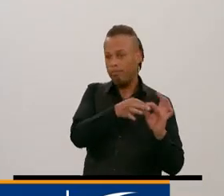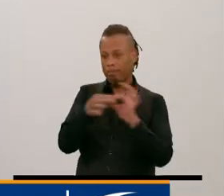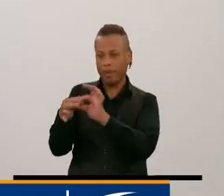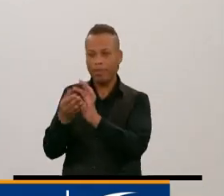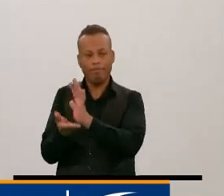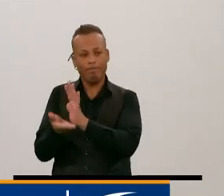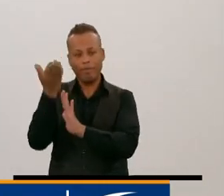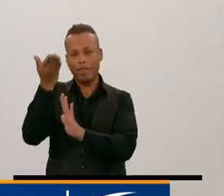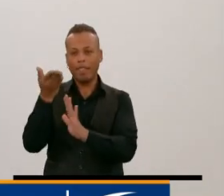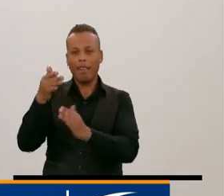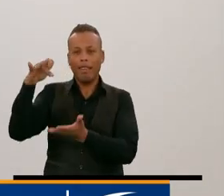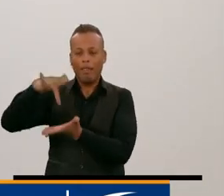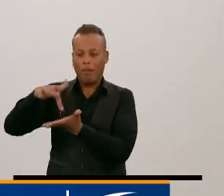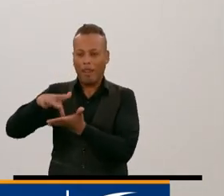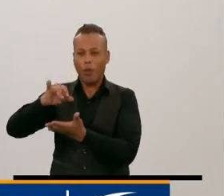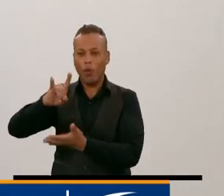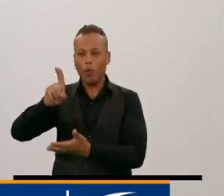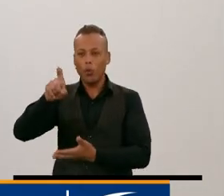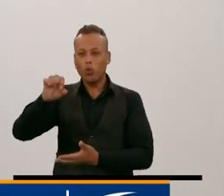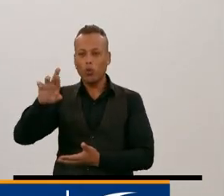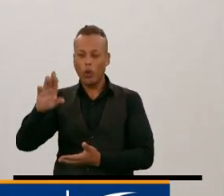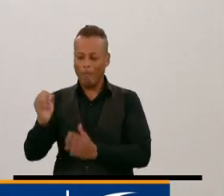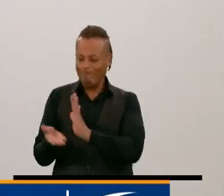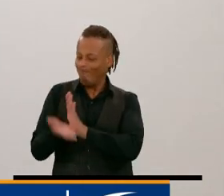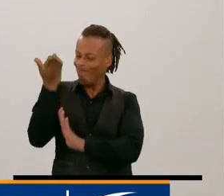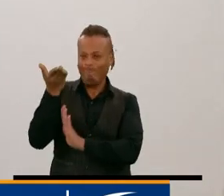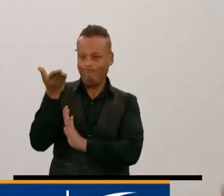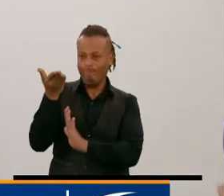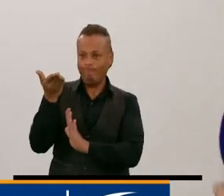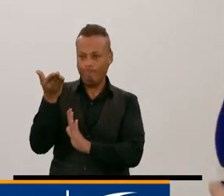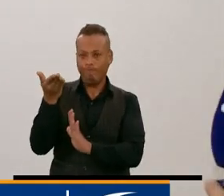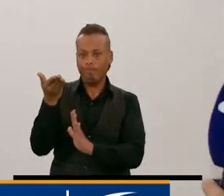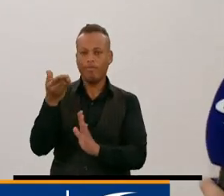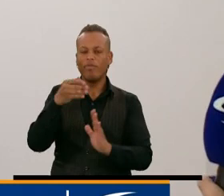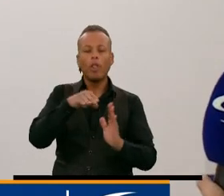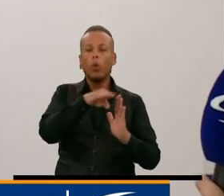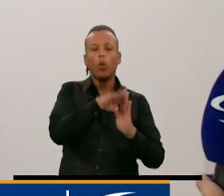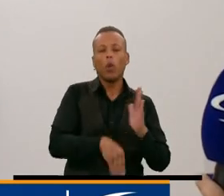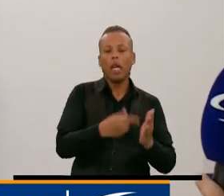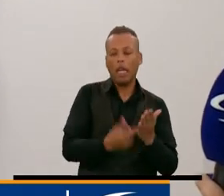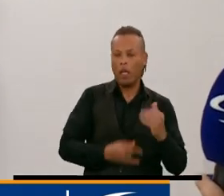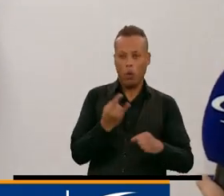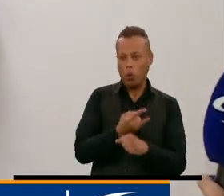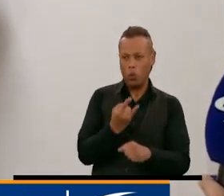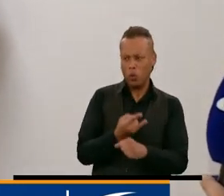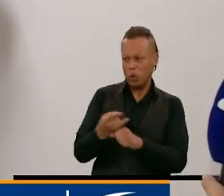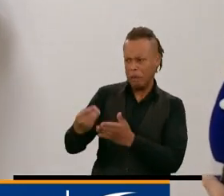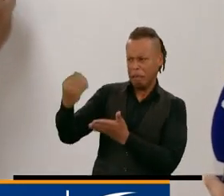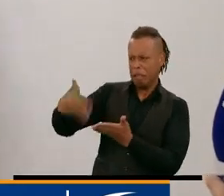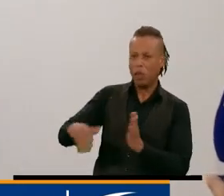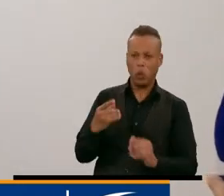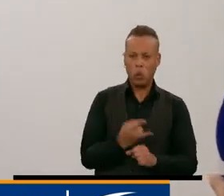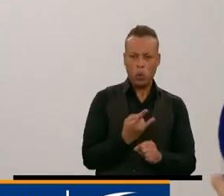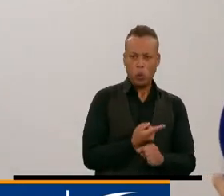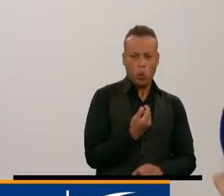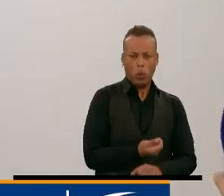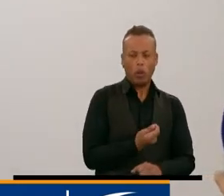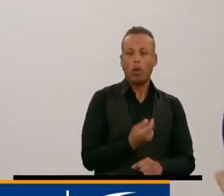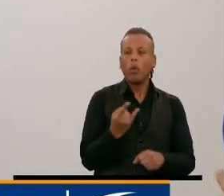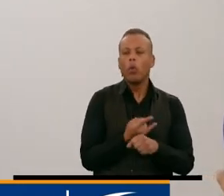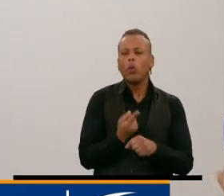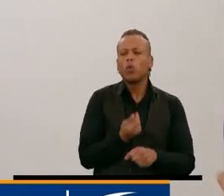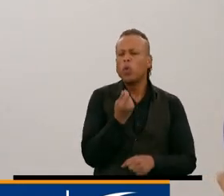usura. Esto baja el consumo. ¿Y por qué el consumo se